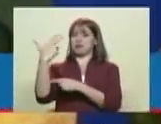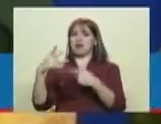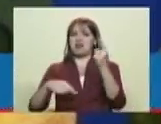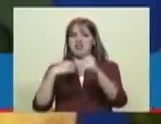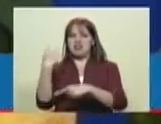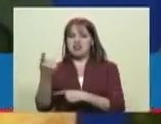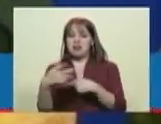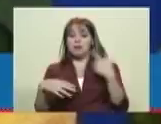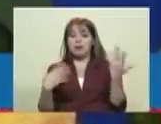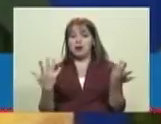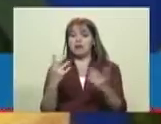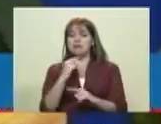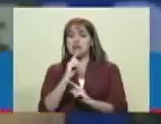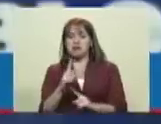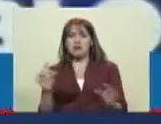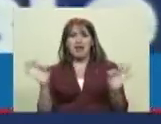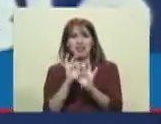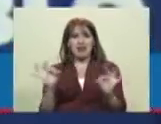están las máquinas."